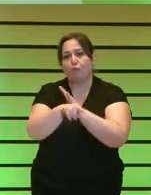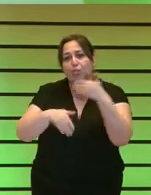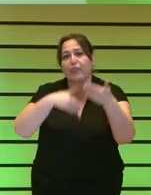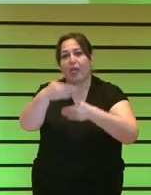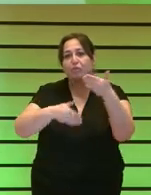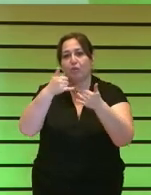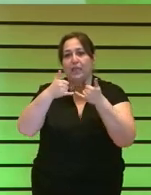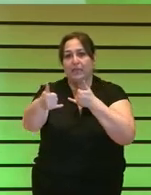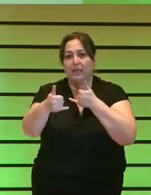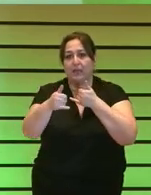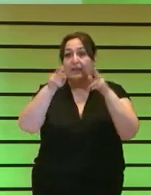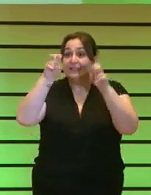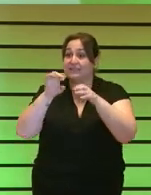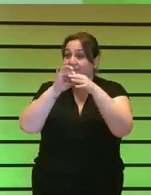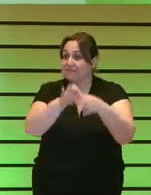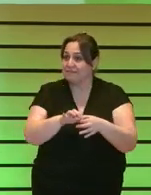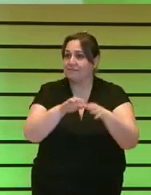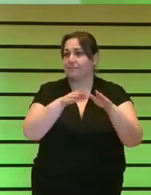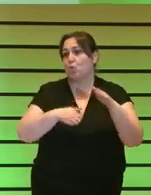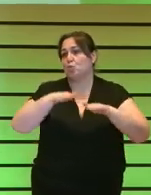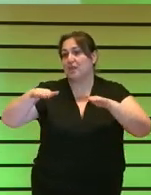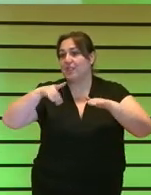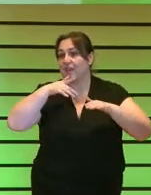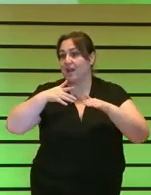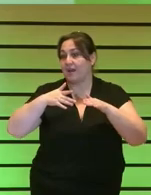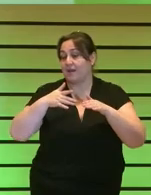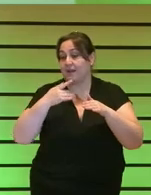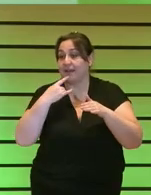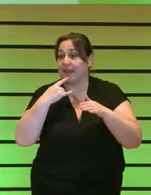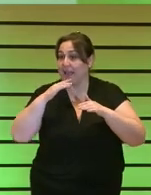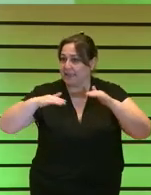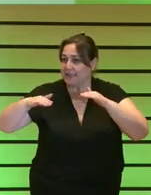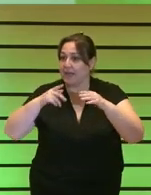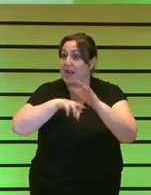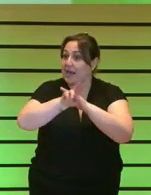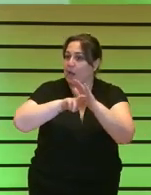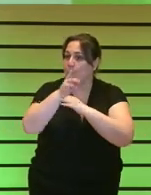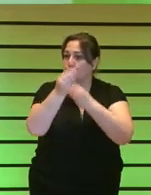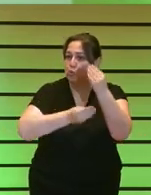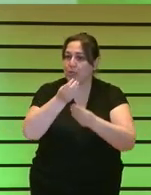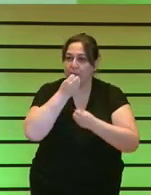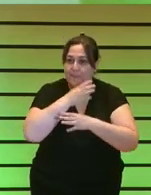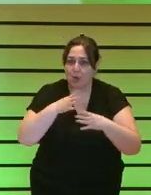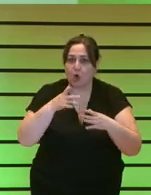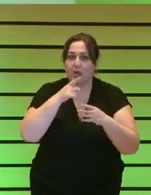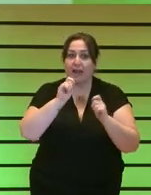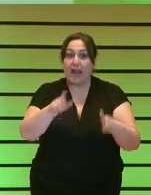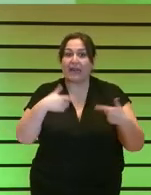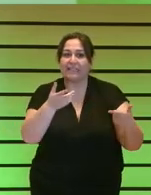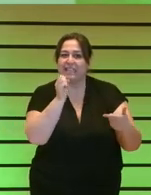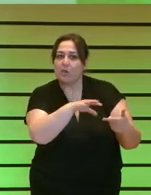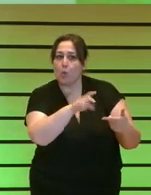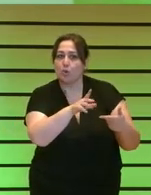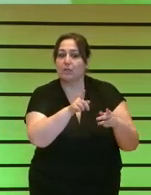profundizar en materias que tiene que ver con la eficiencia energética con el mejor uso de recursos con la gestión de residuos por supuesto con el agua